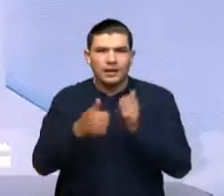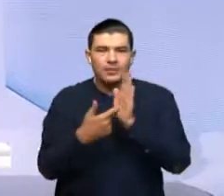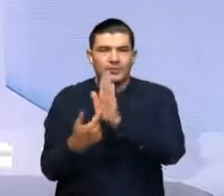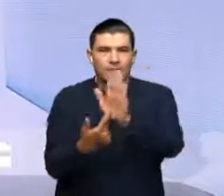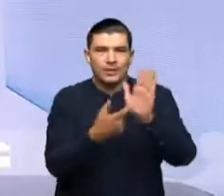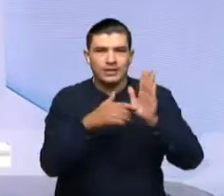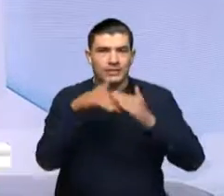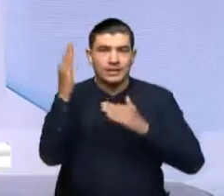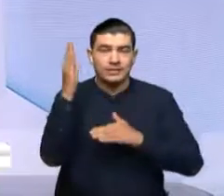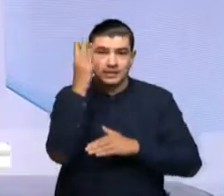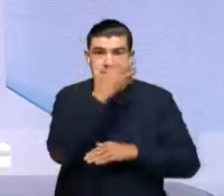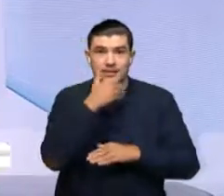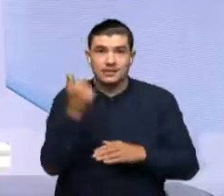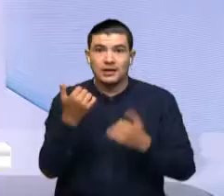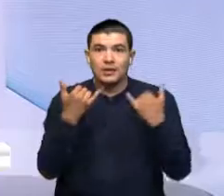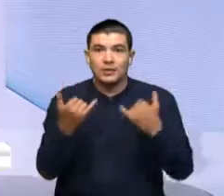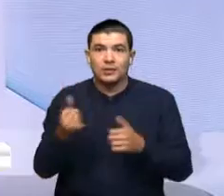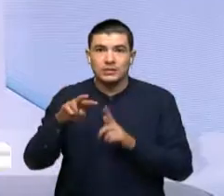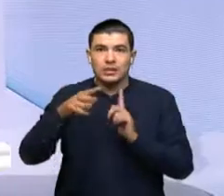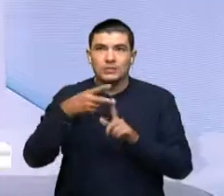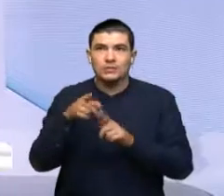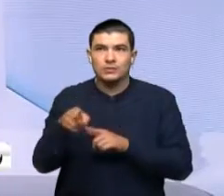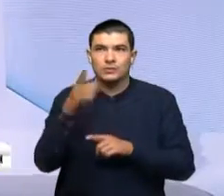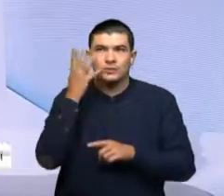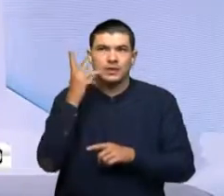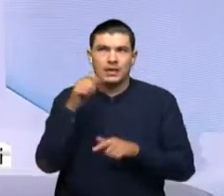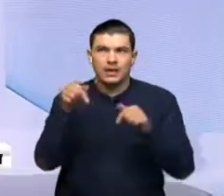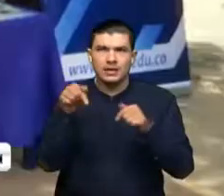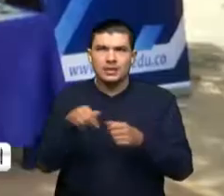hoy es su segundo día desde el municipio de Florida Blanca.